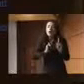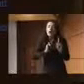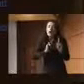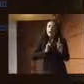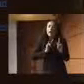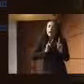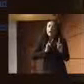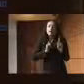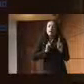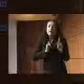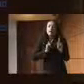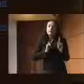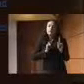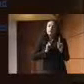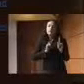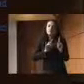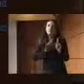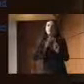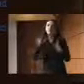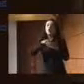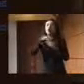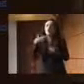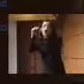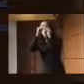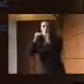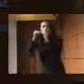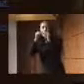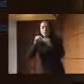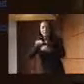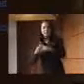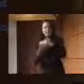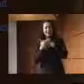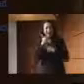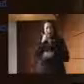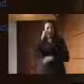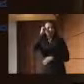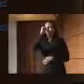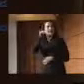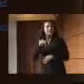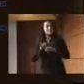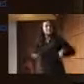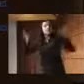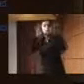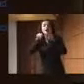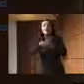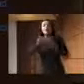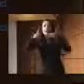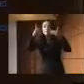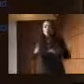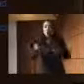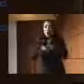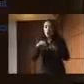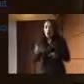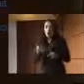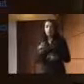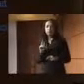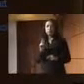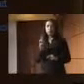la manera que hemos organizado nuestras sociedades. La discapacidad es un concepto que ha ido evolucionando en el